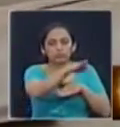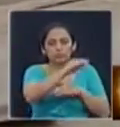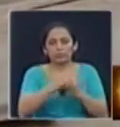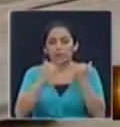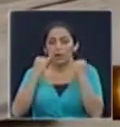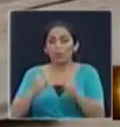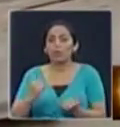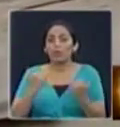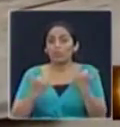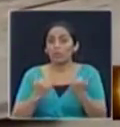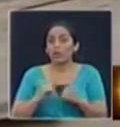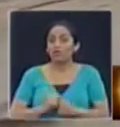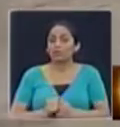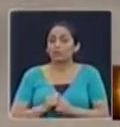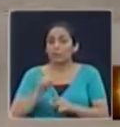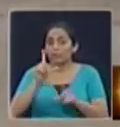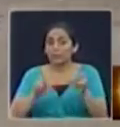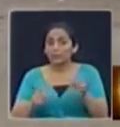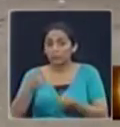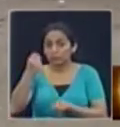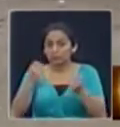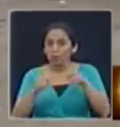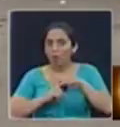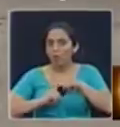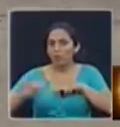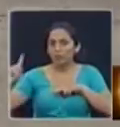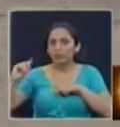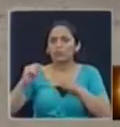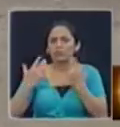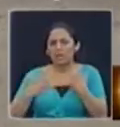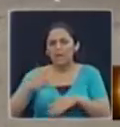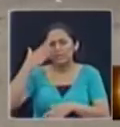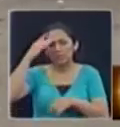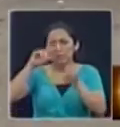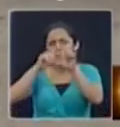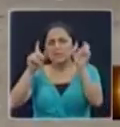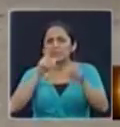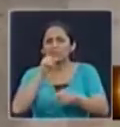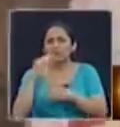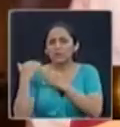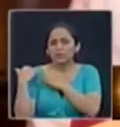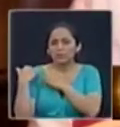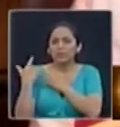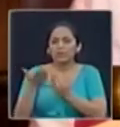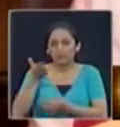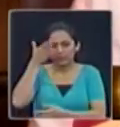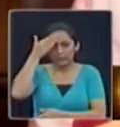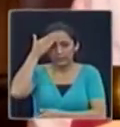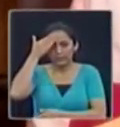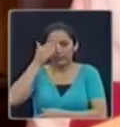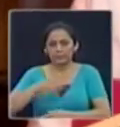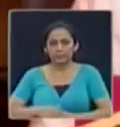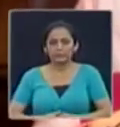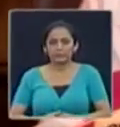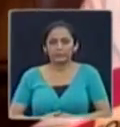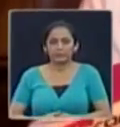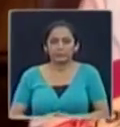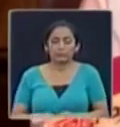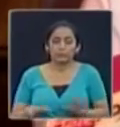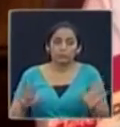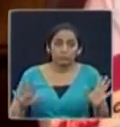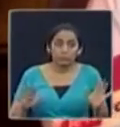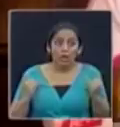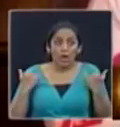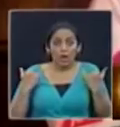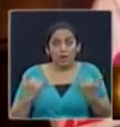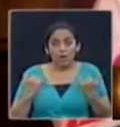está identificada la empresa propietaria del automotor. Al respecto, se pronunció el alcalde Jaime Nebot. Y evidentemente va a tener que